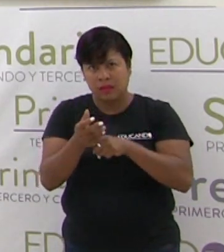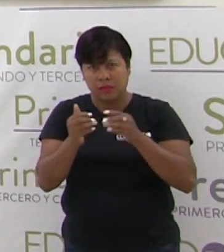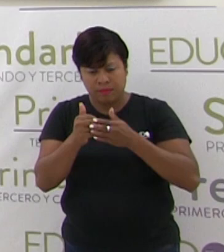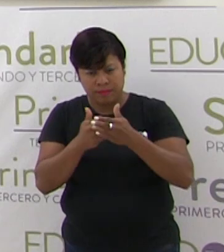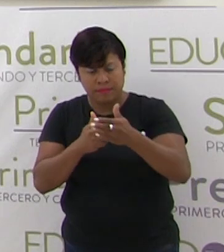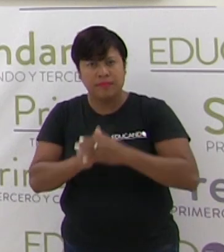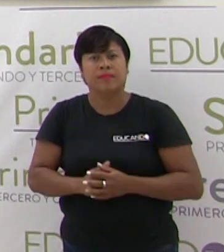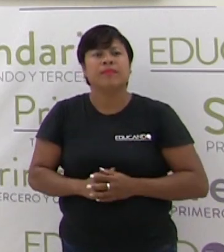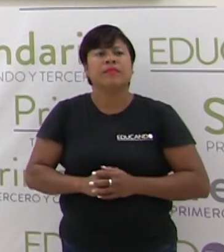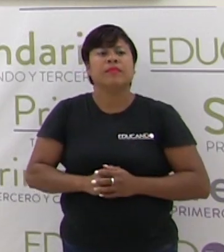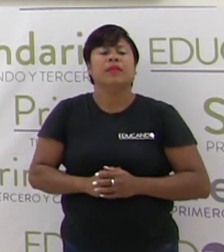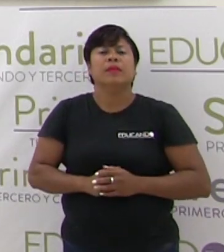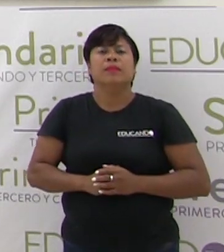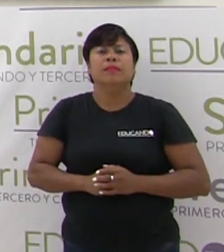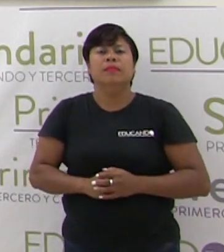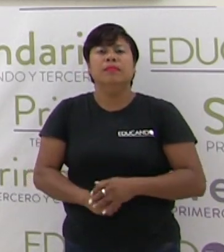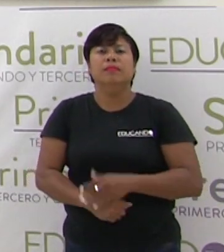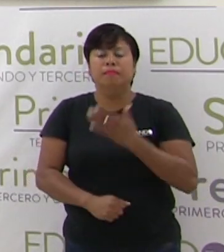contexto.